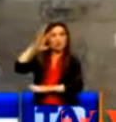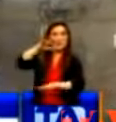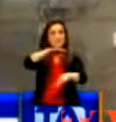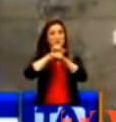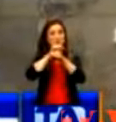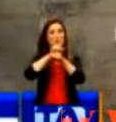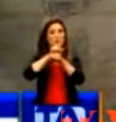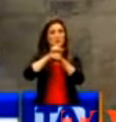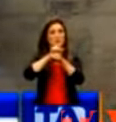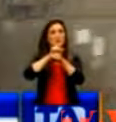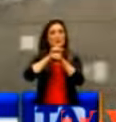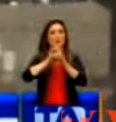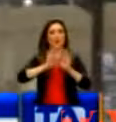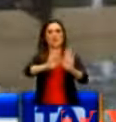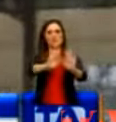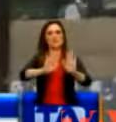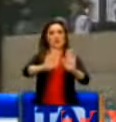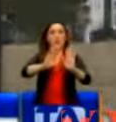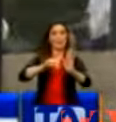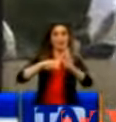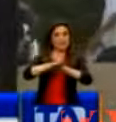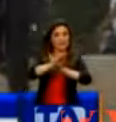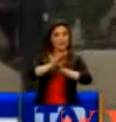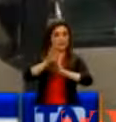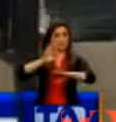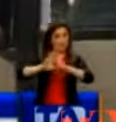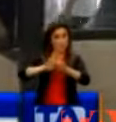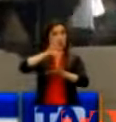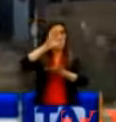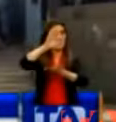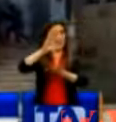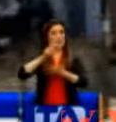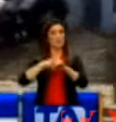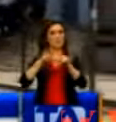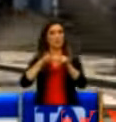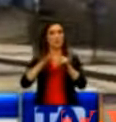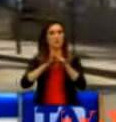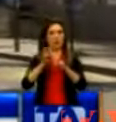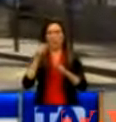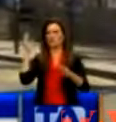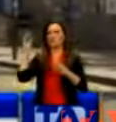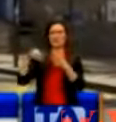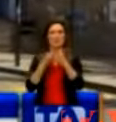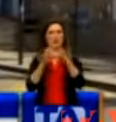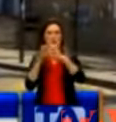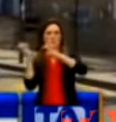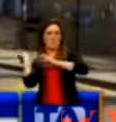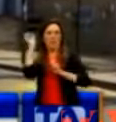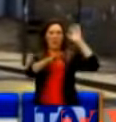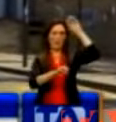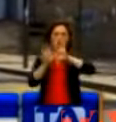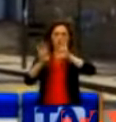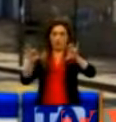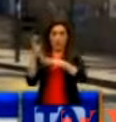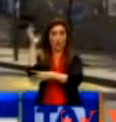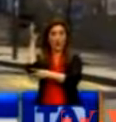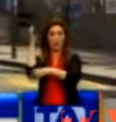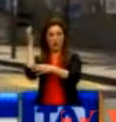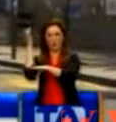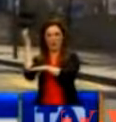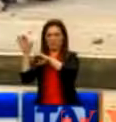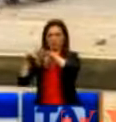los estudiantes se replieguen dentro de los predios de la institución, pero estos a punta de piedras y troncos